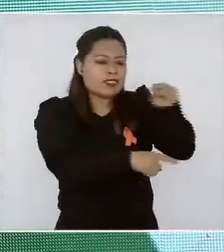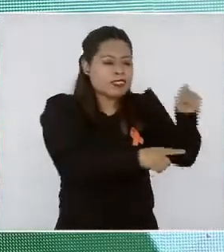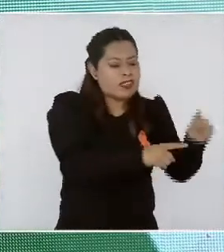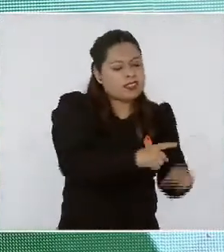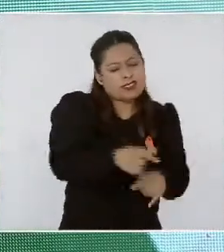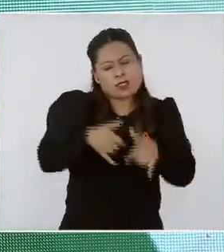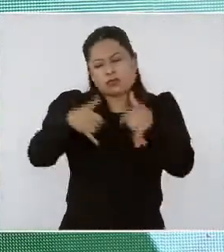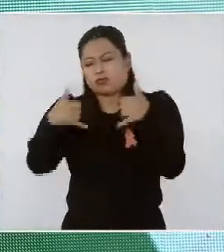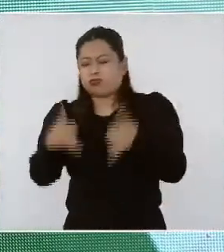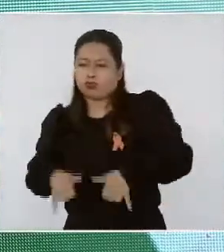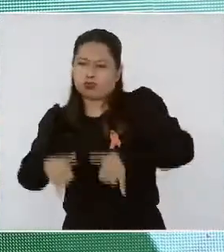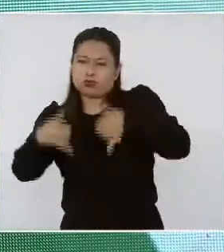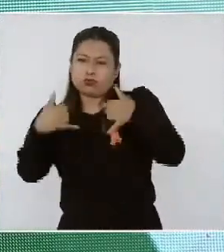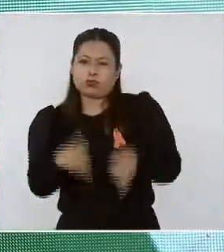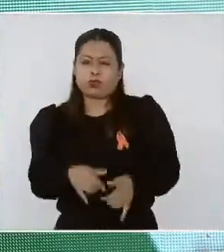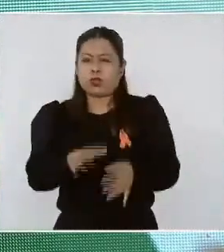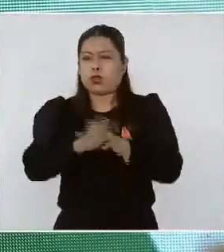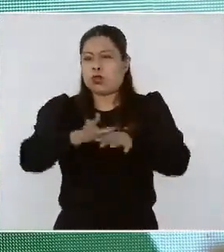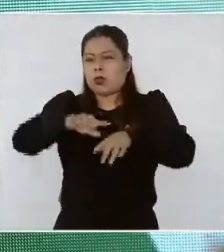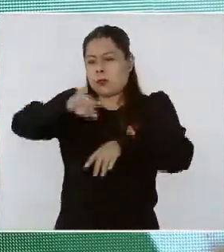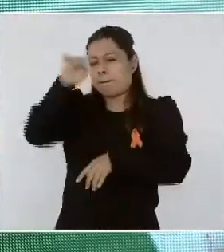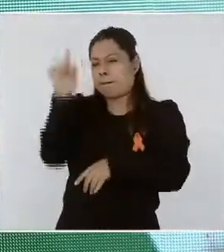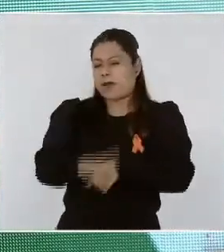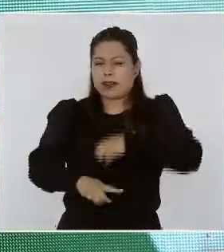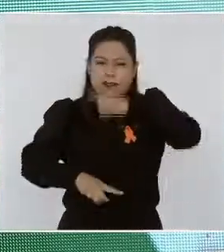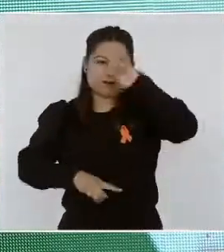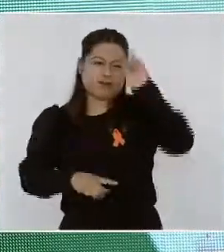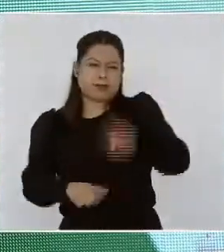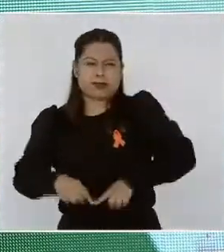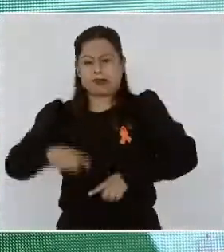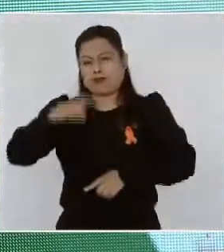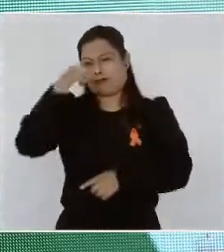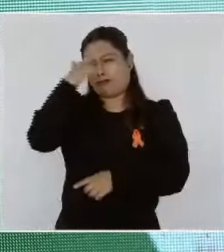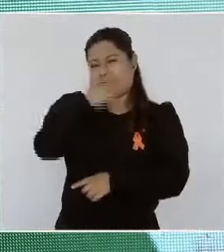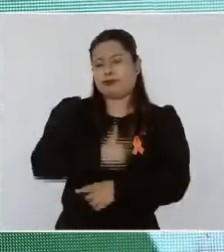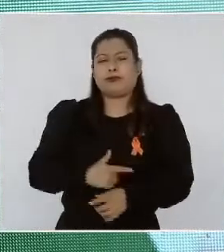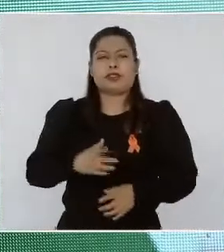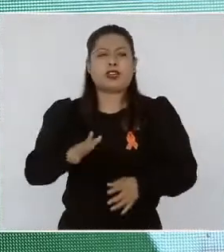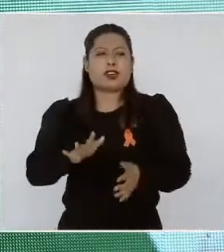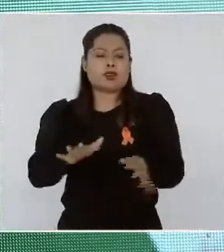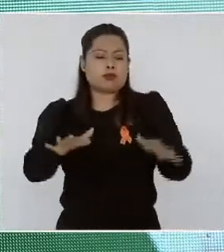juguetes y como un relámpago nocturno los convierte en